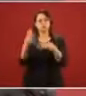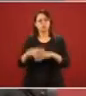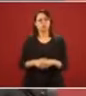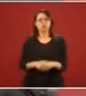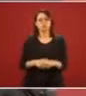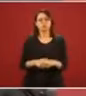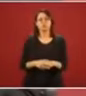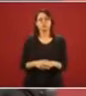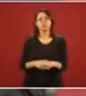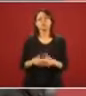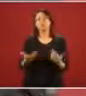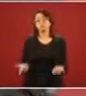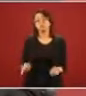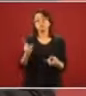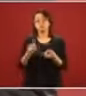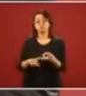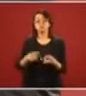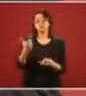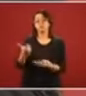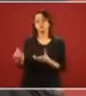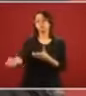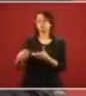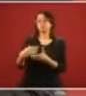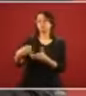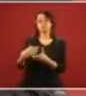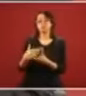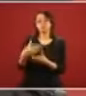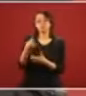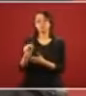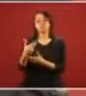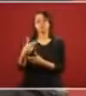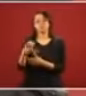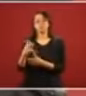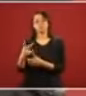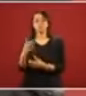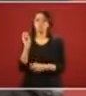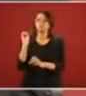cuánto ha ingresado a la hacienda pública,